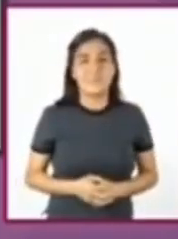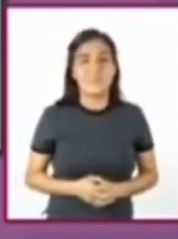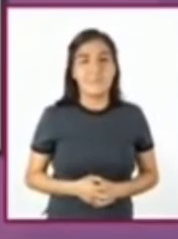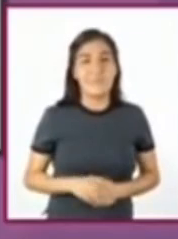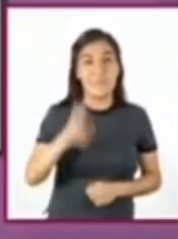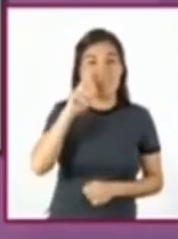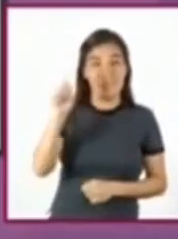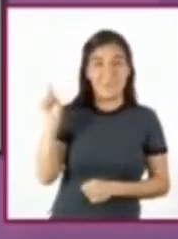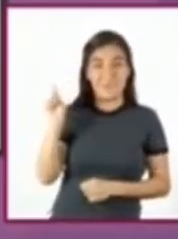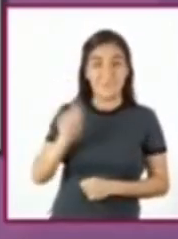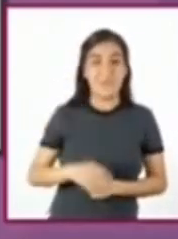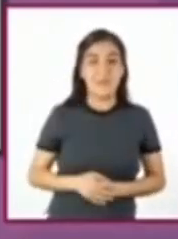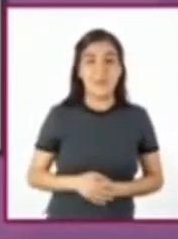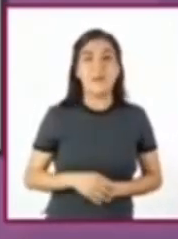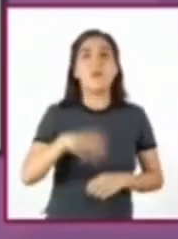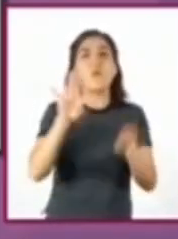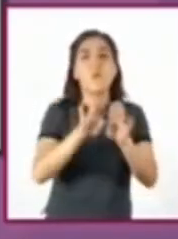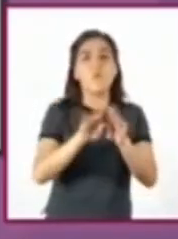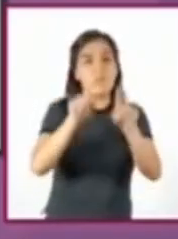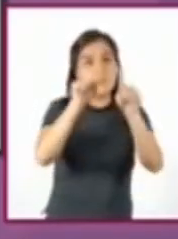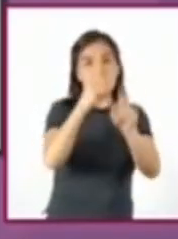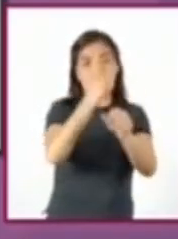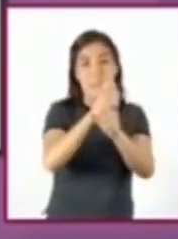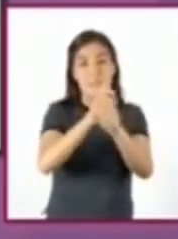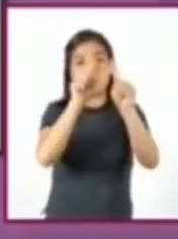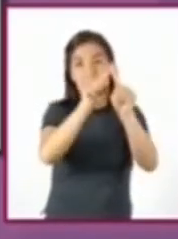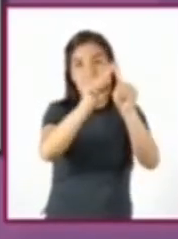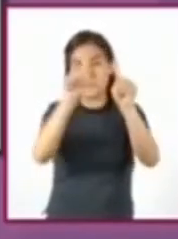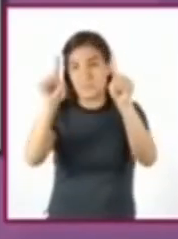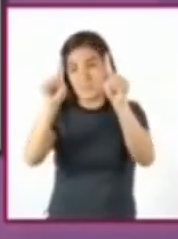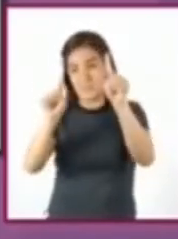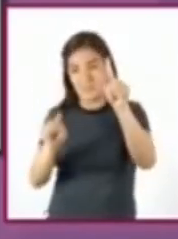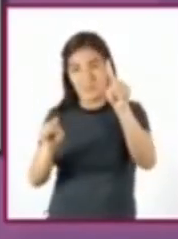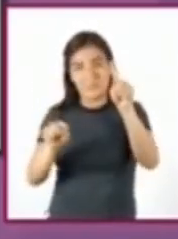Aquí la corriente circulará recorriendo todos los elementos.